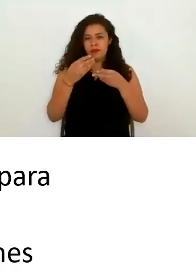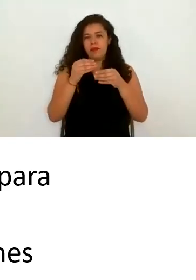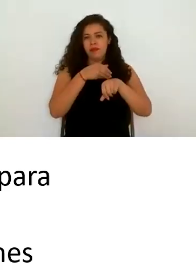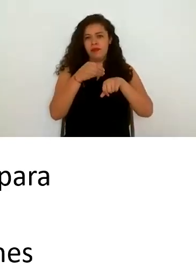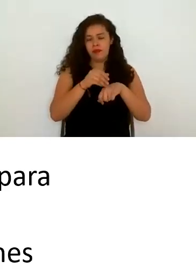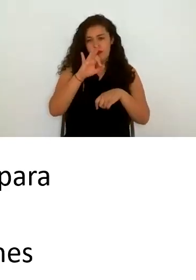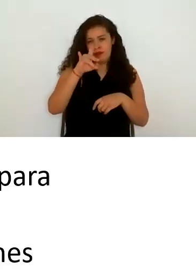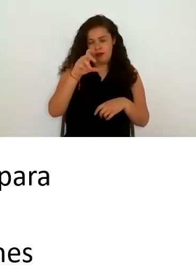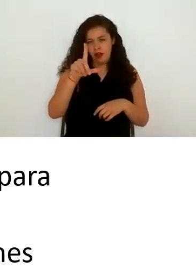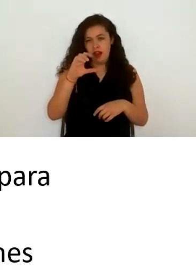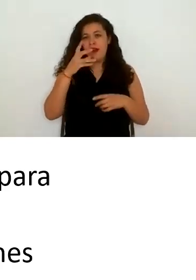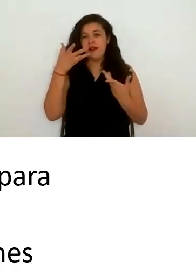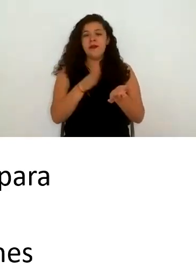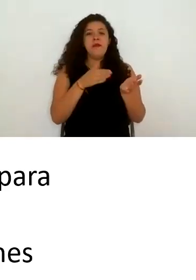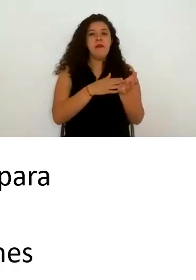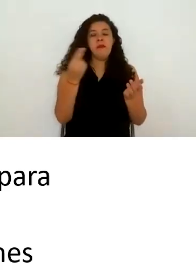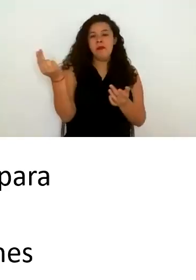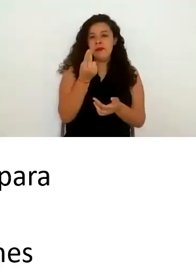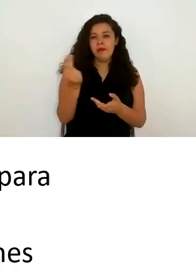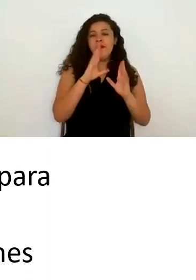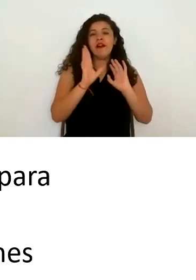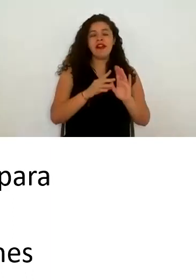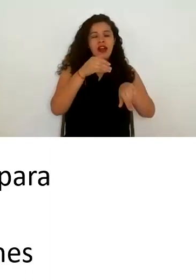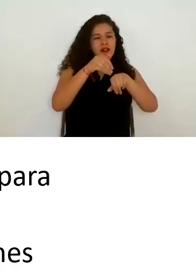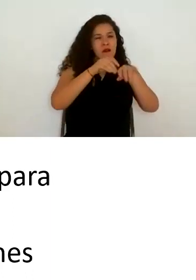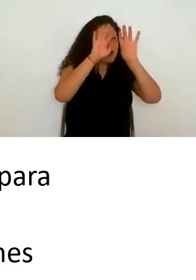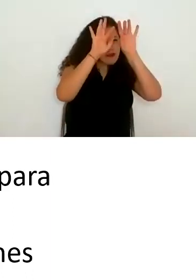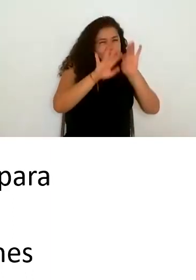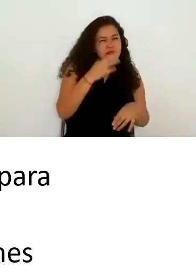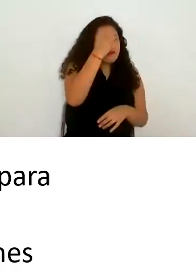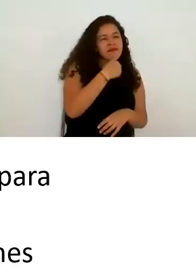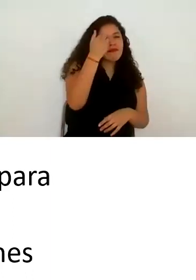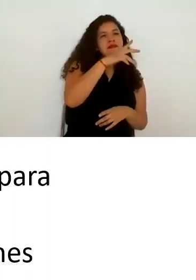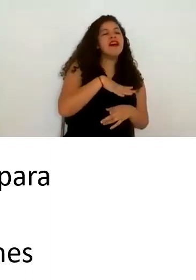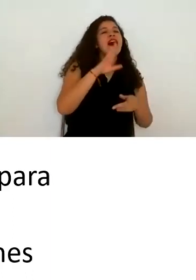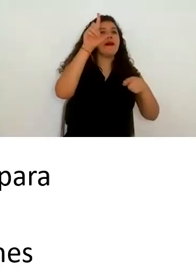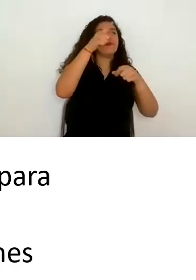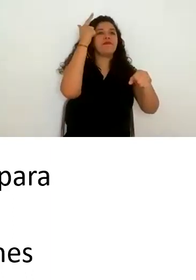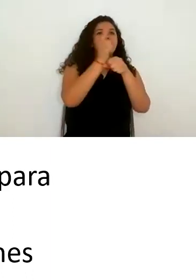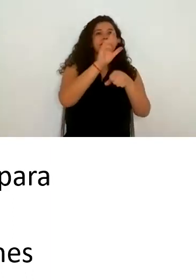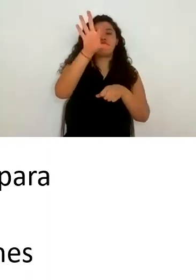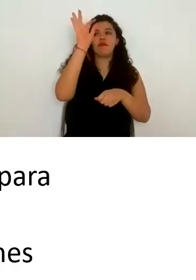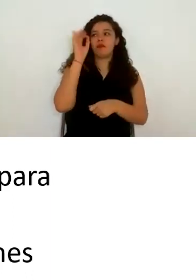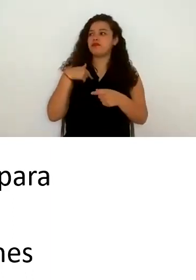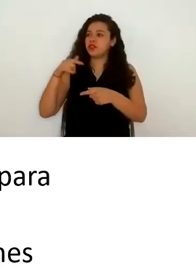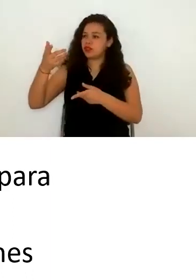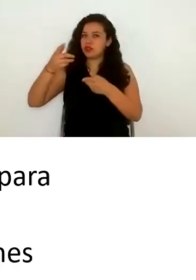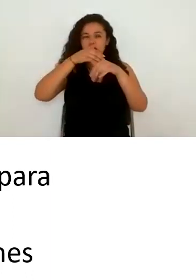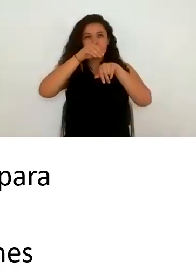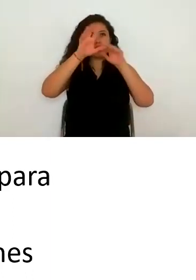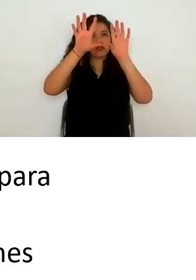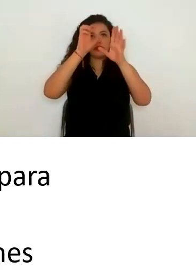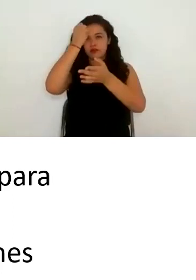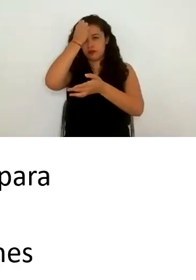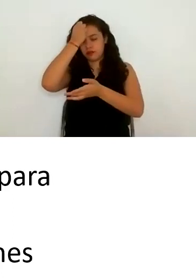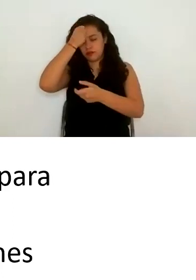un documento, sacarlo, pues de acuerdo a la numeración, insertamos el documento donde lo tomamos y